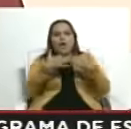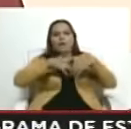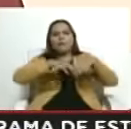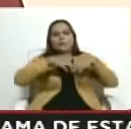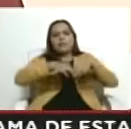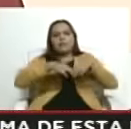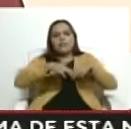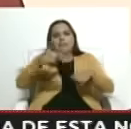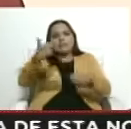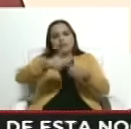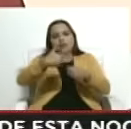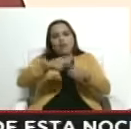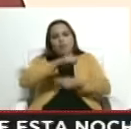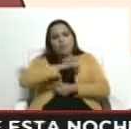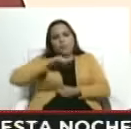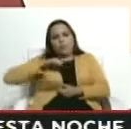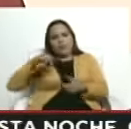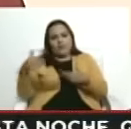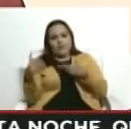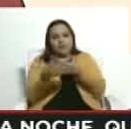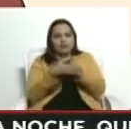empresas petroleras.